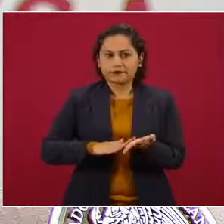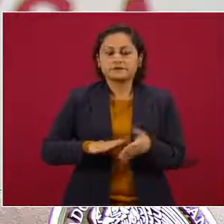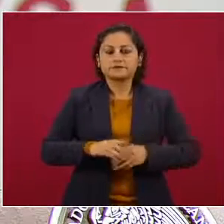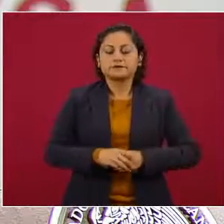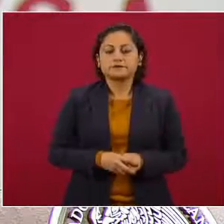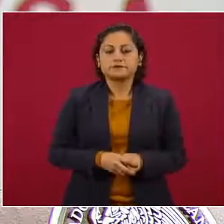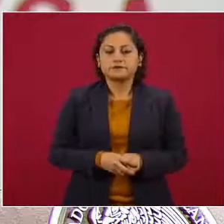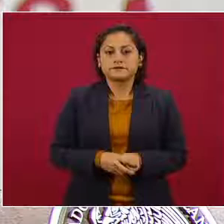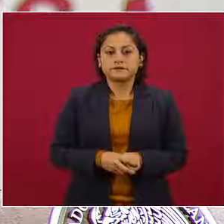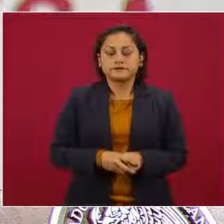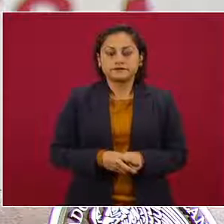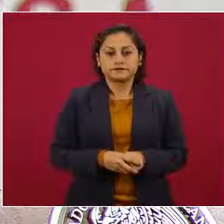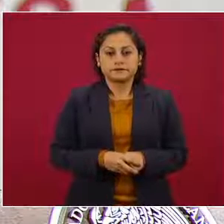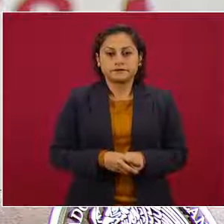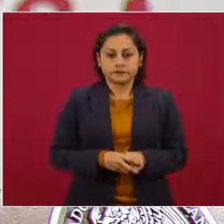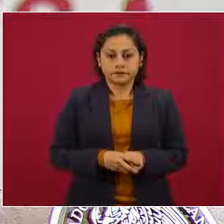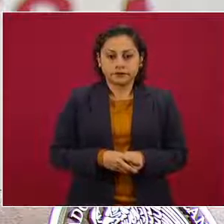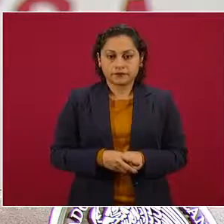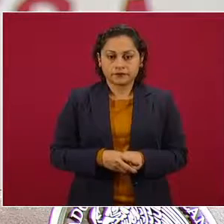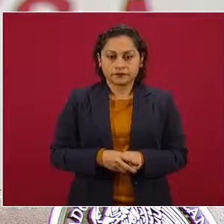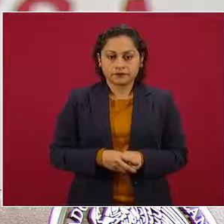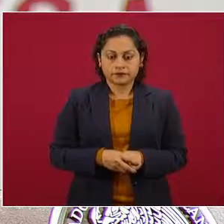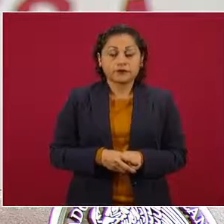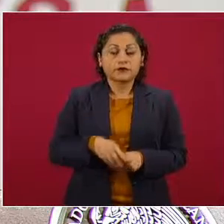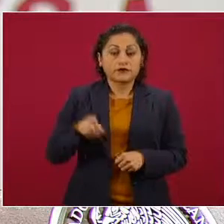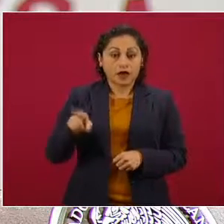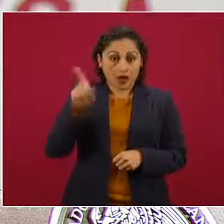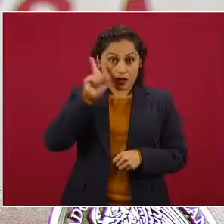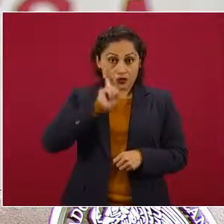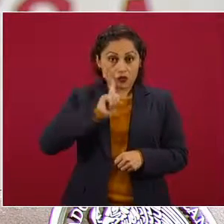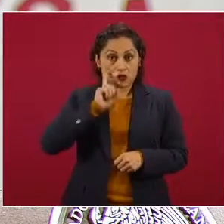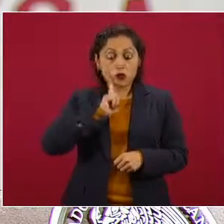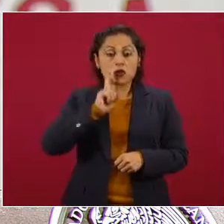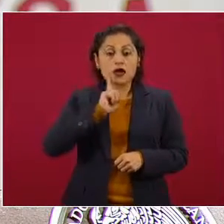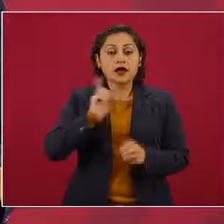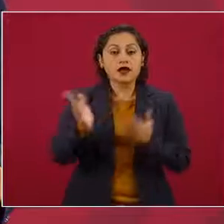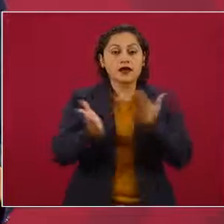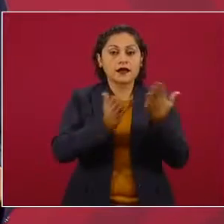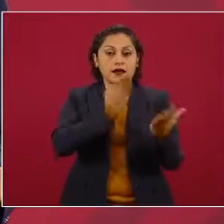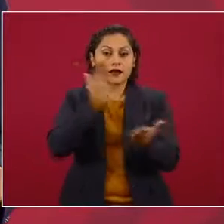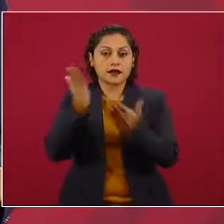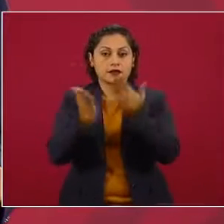que estudió, es periodista de profesión,